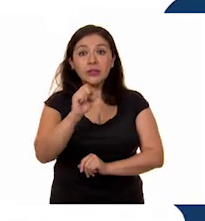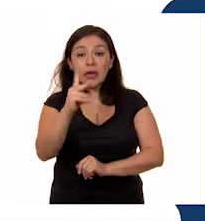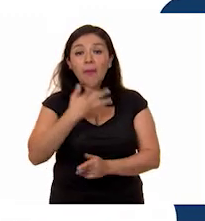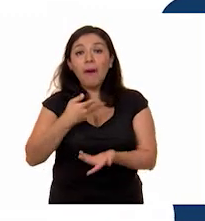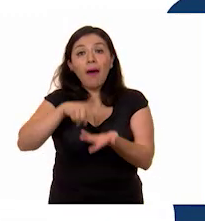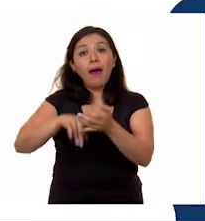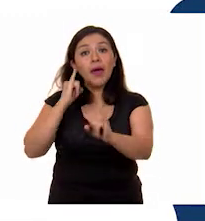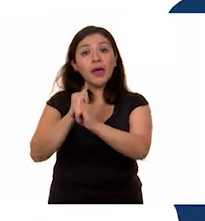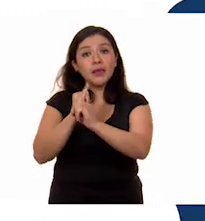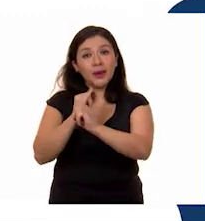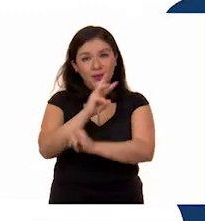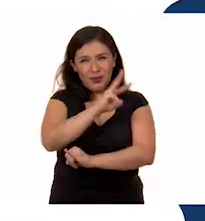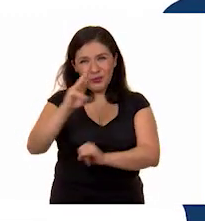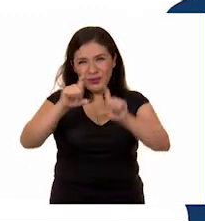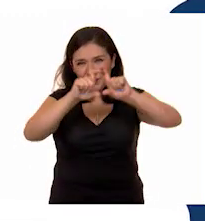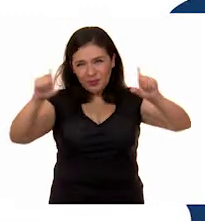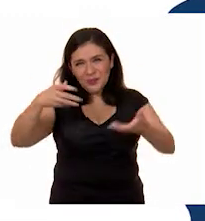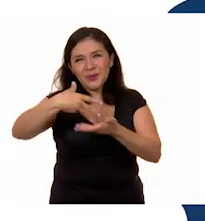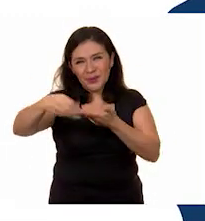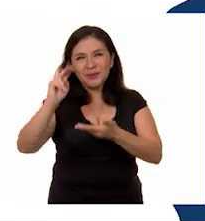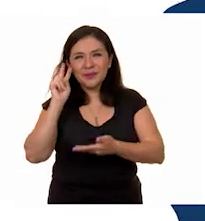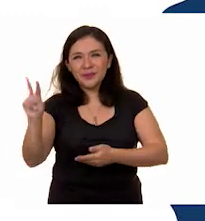en la página